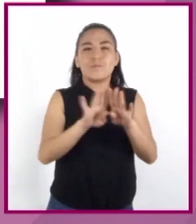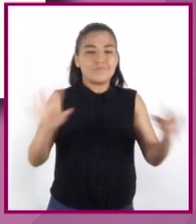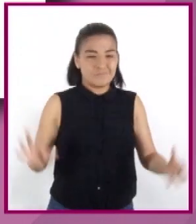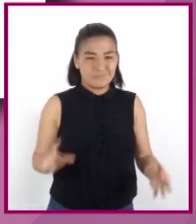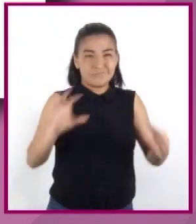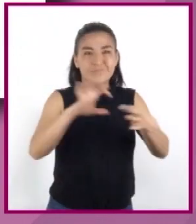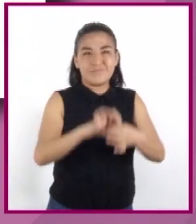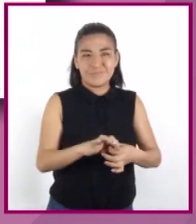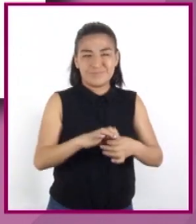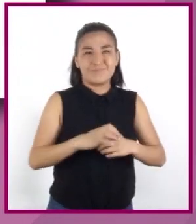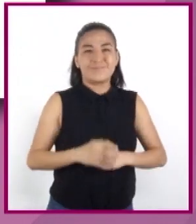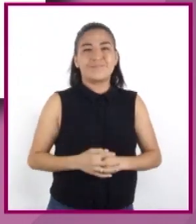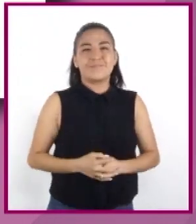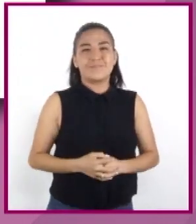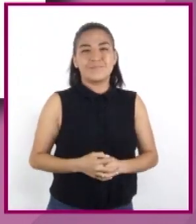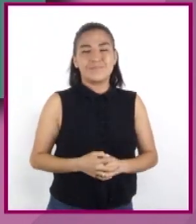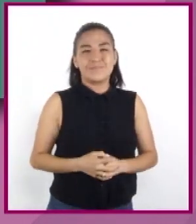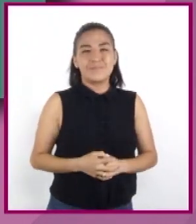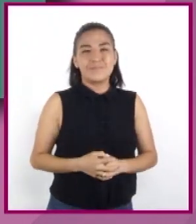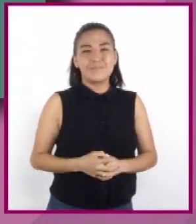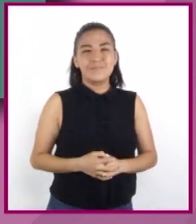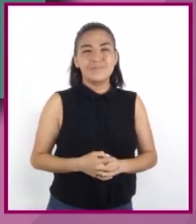relacionadas.